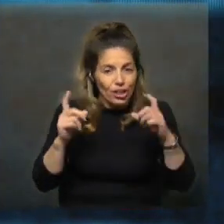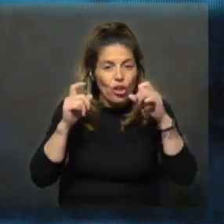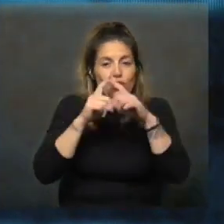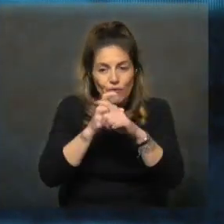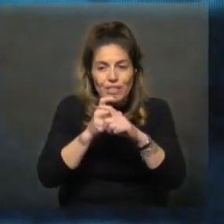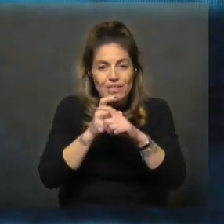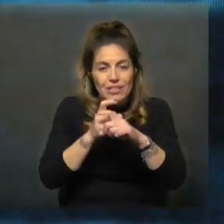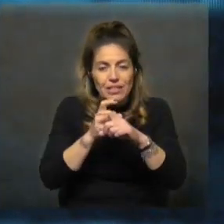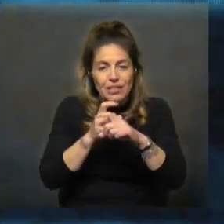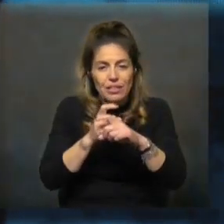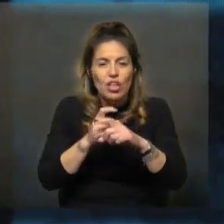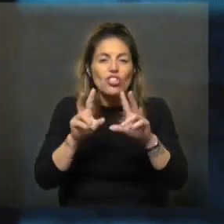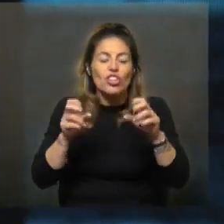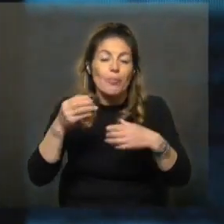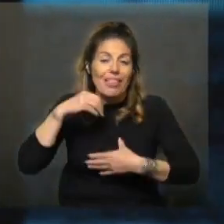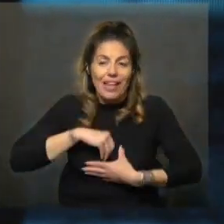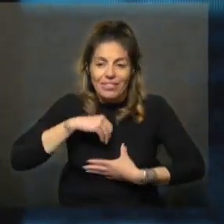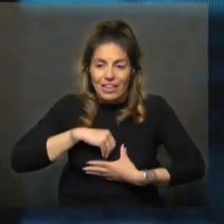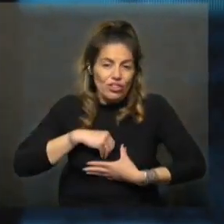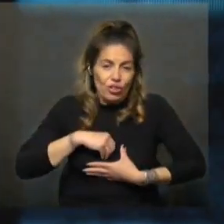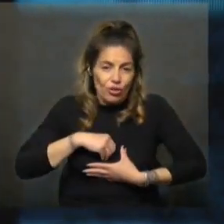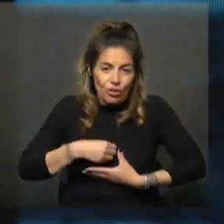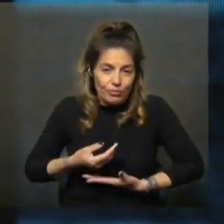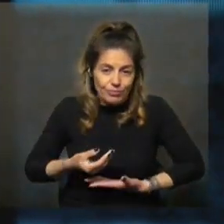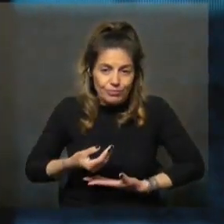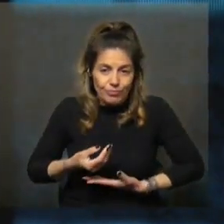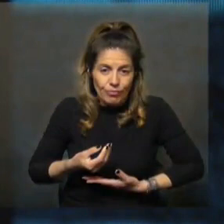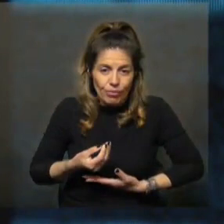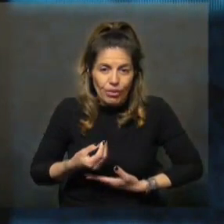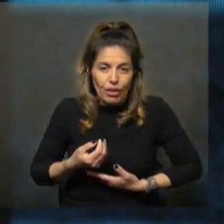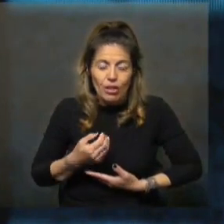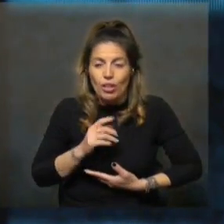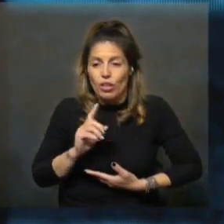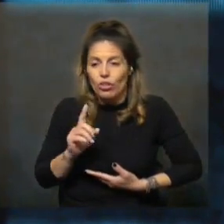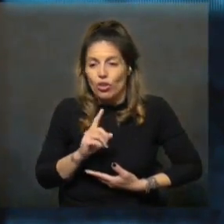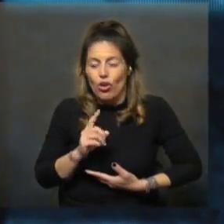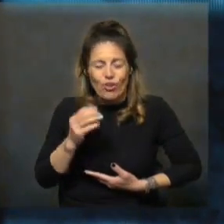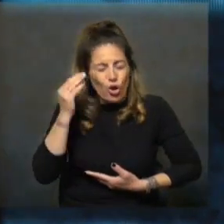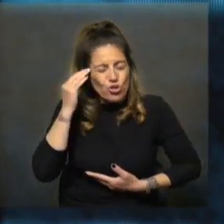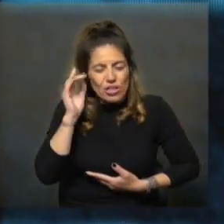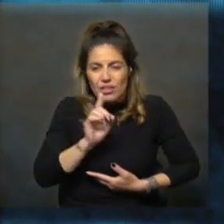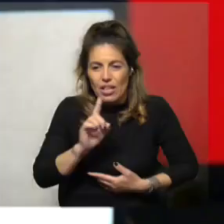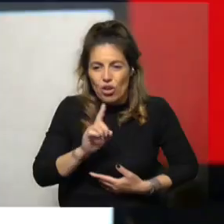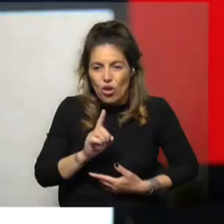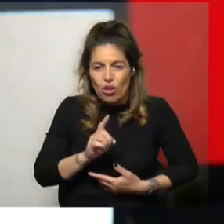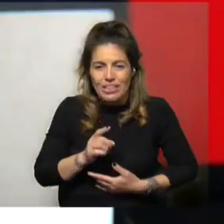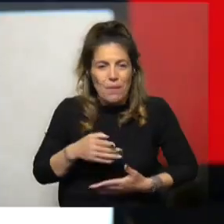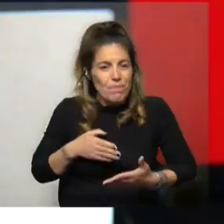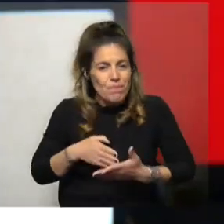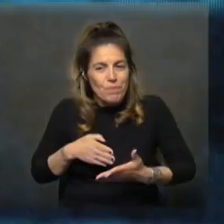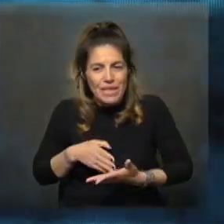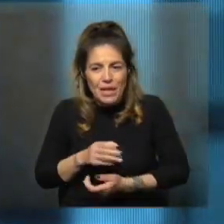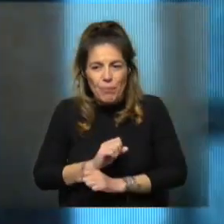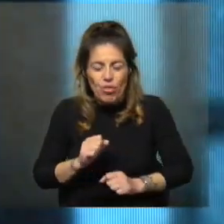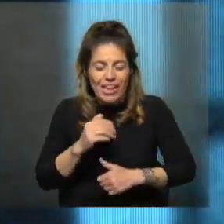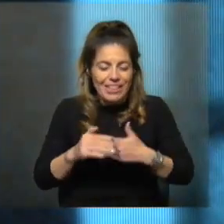son cuestiones internas que no somos del todo que nos impiden de pronto